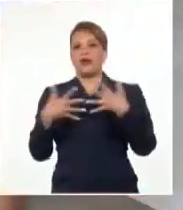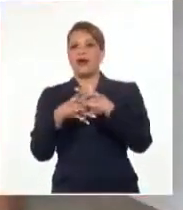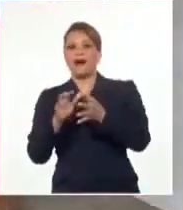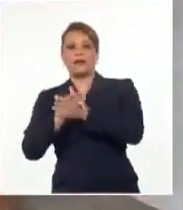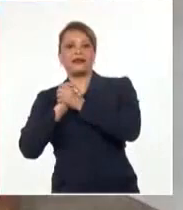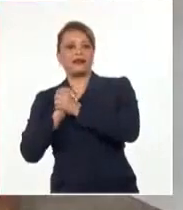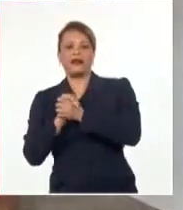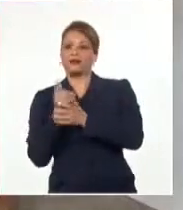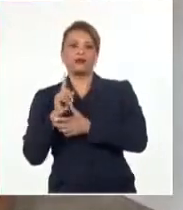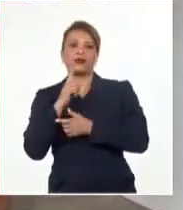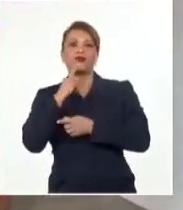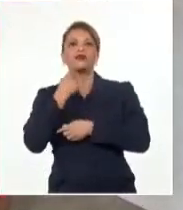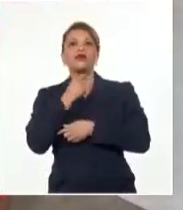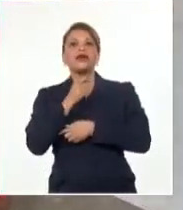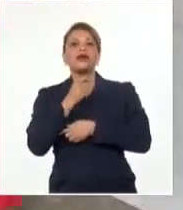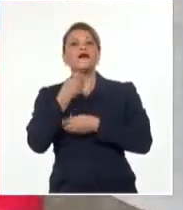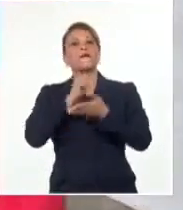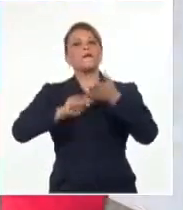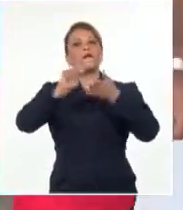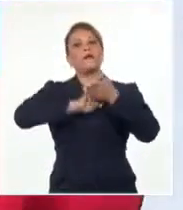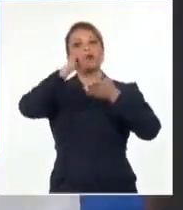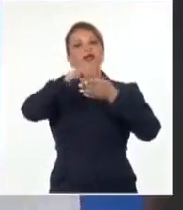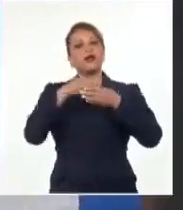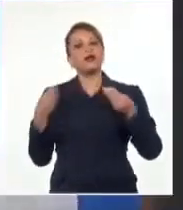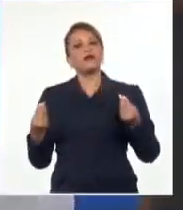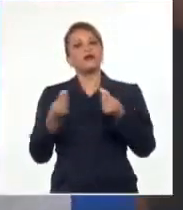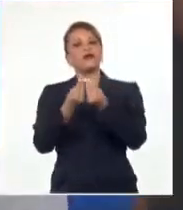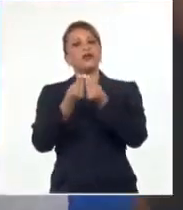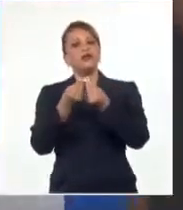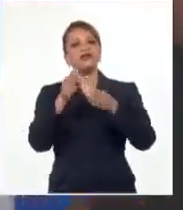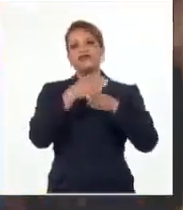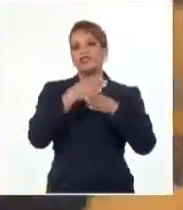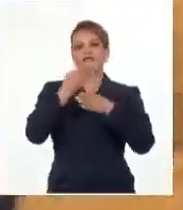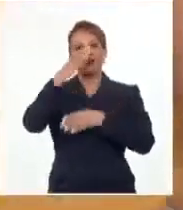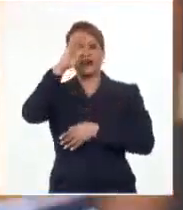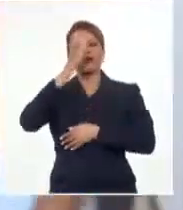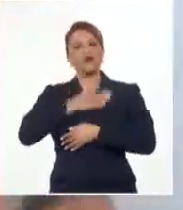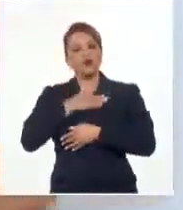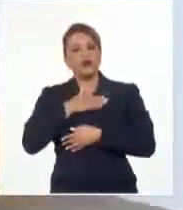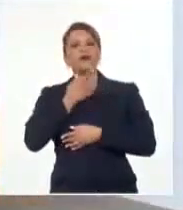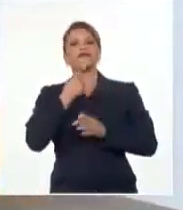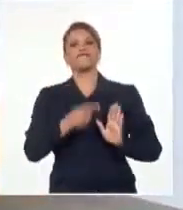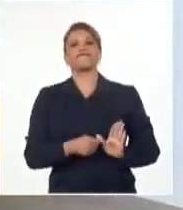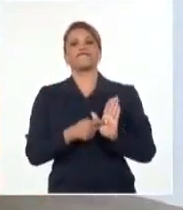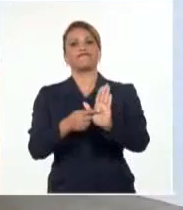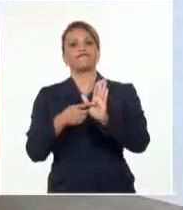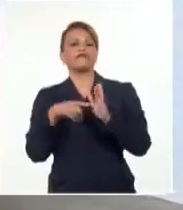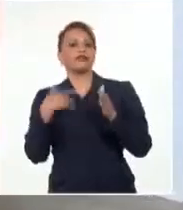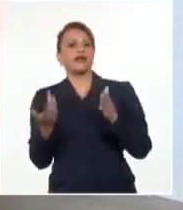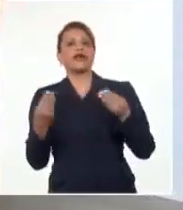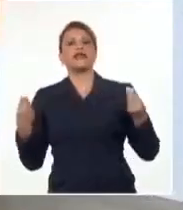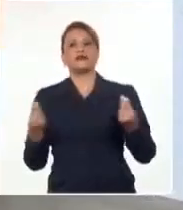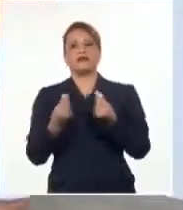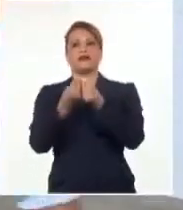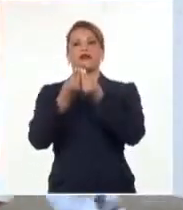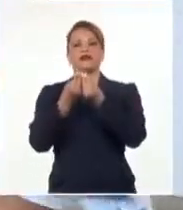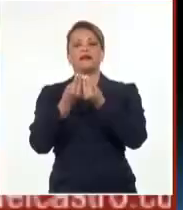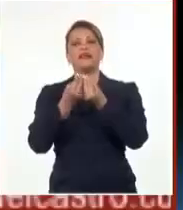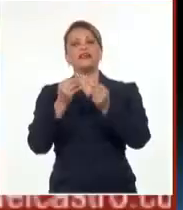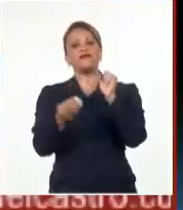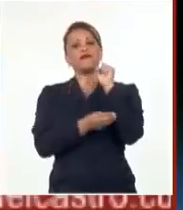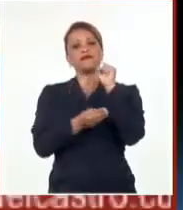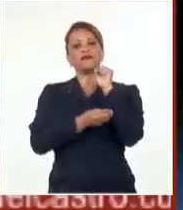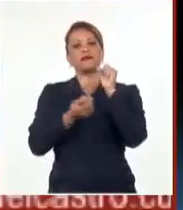Y aseguraba que votar unidos sería para la patria importante demostración de unidad y fortaleza del